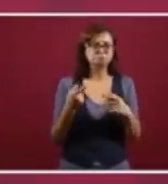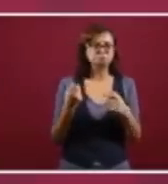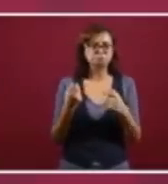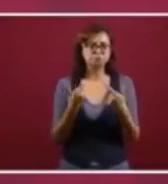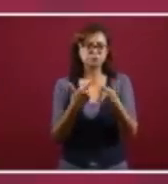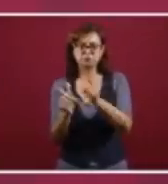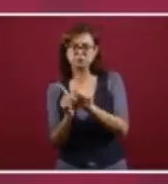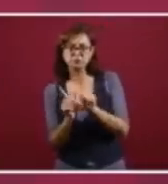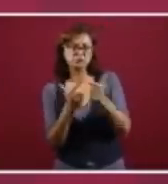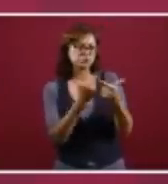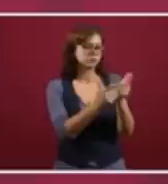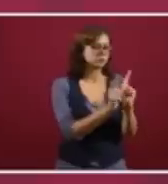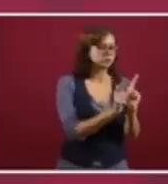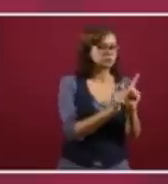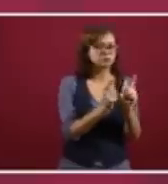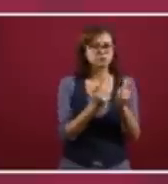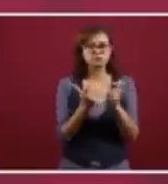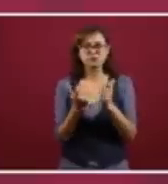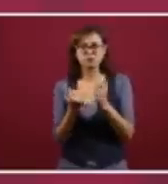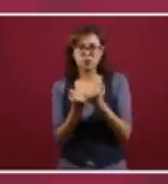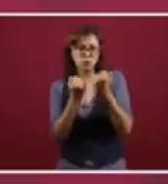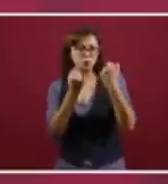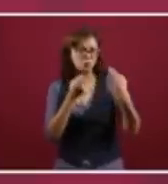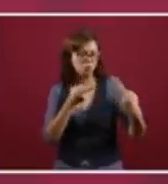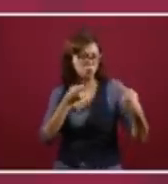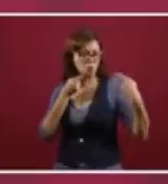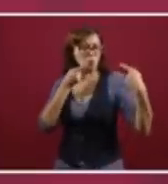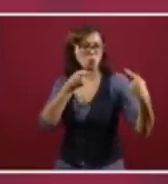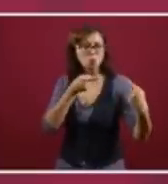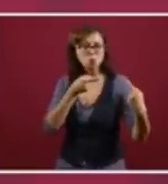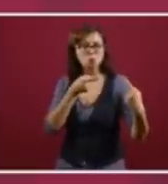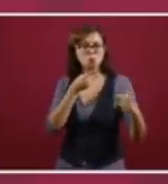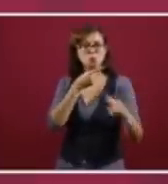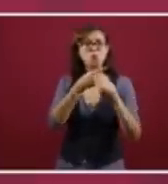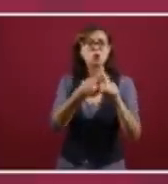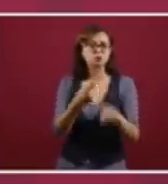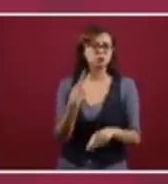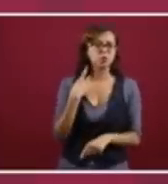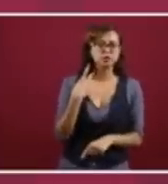confrontaciones, vamos a decir, políticas,